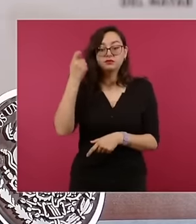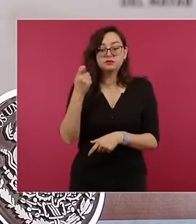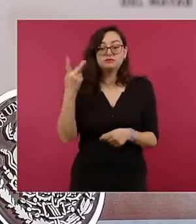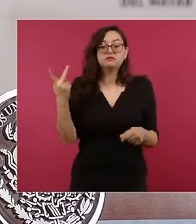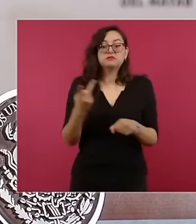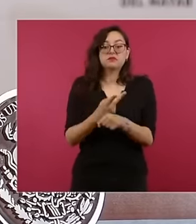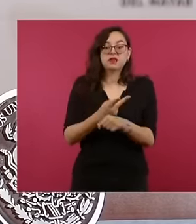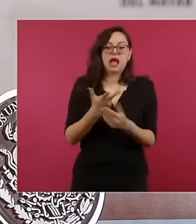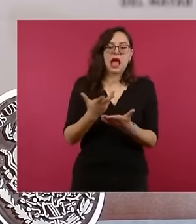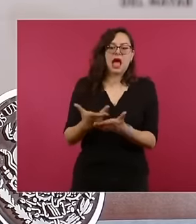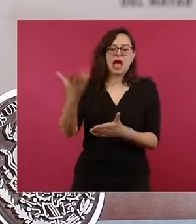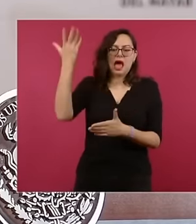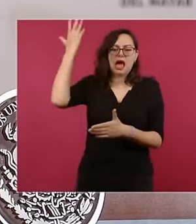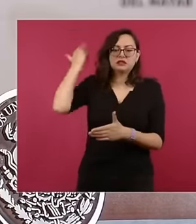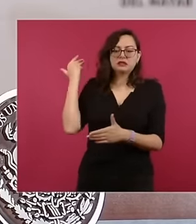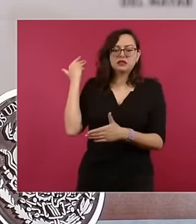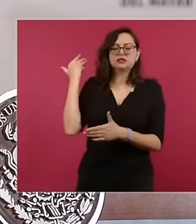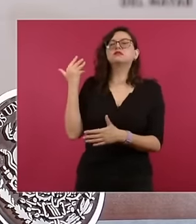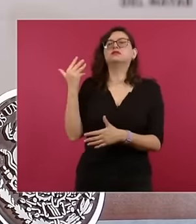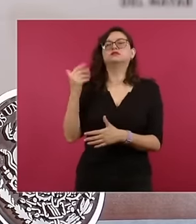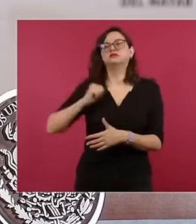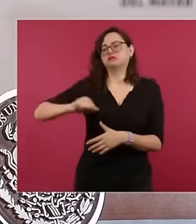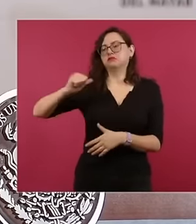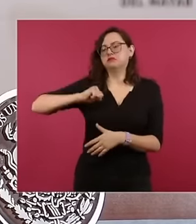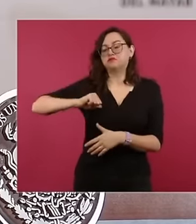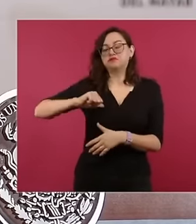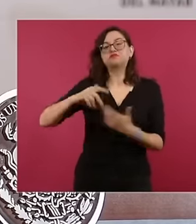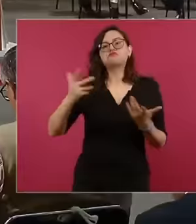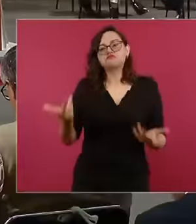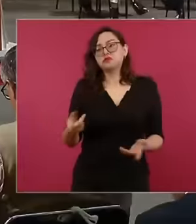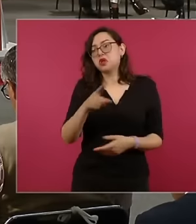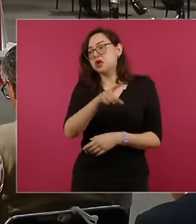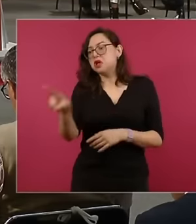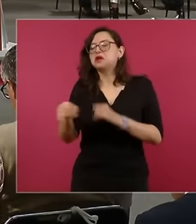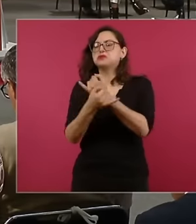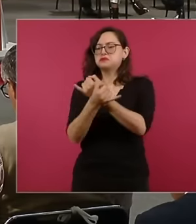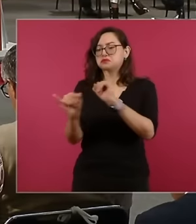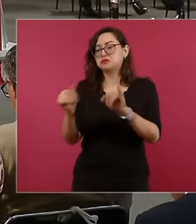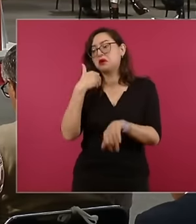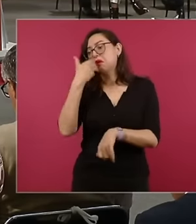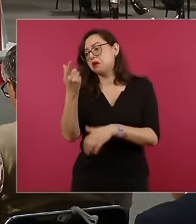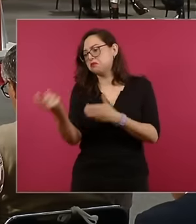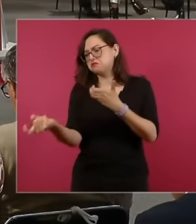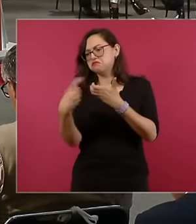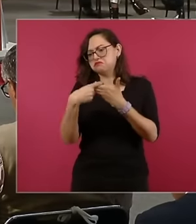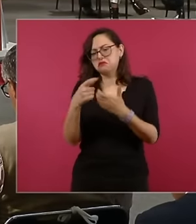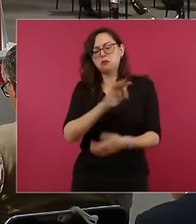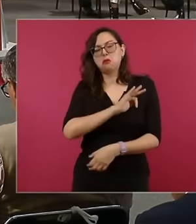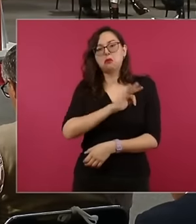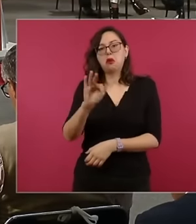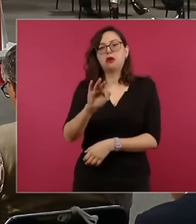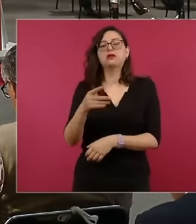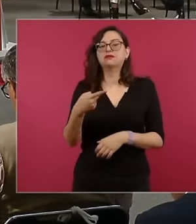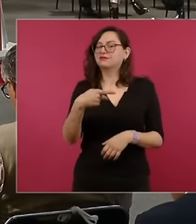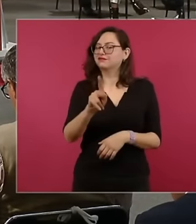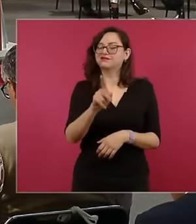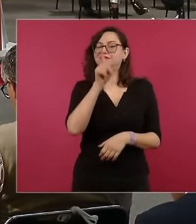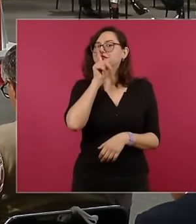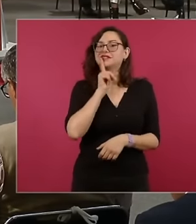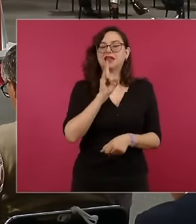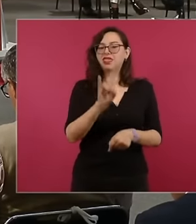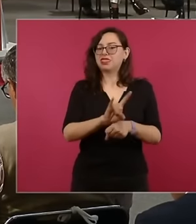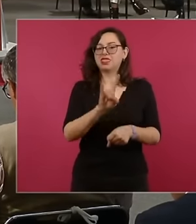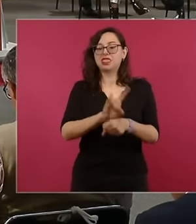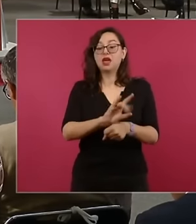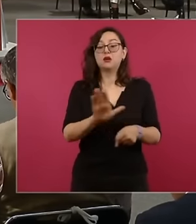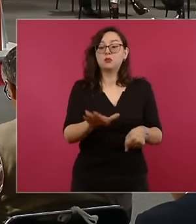todas las trabas e incluso un costo pues inaccesible en las anteriores modalidades de aseguramiento.